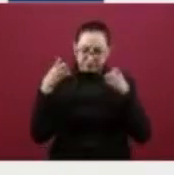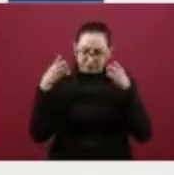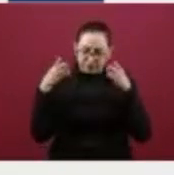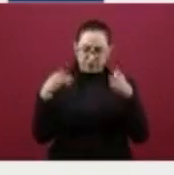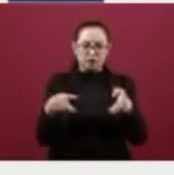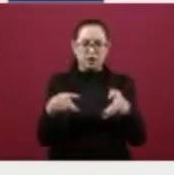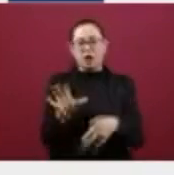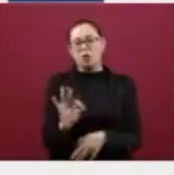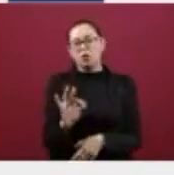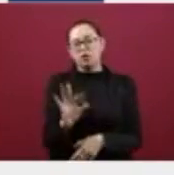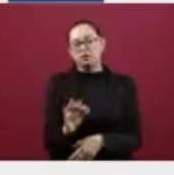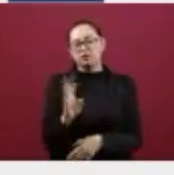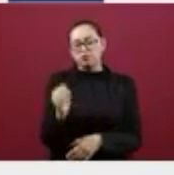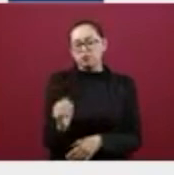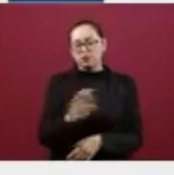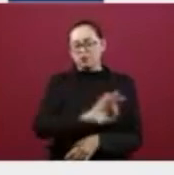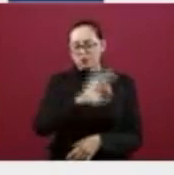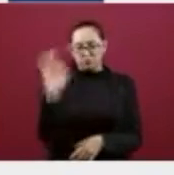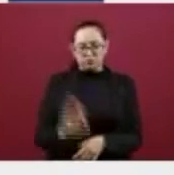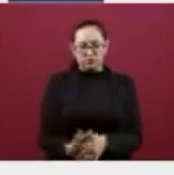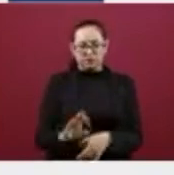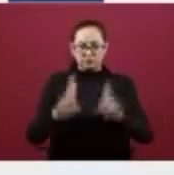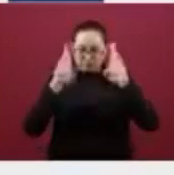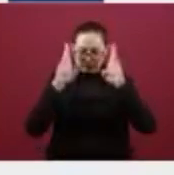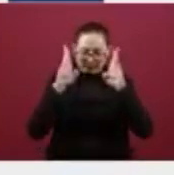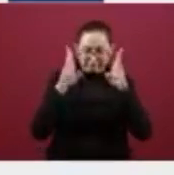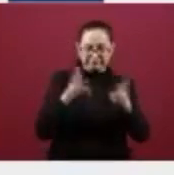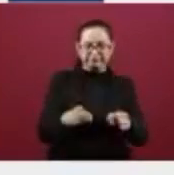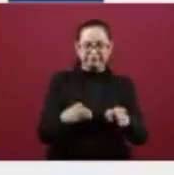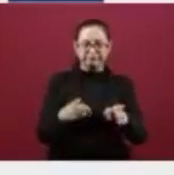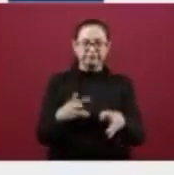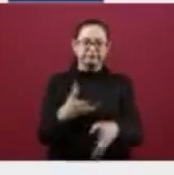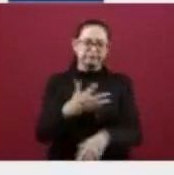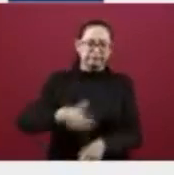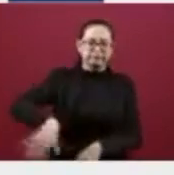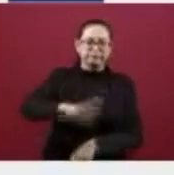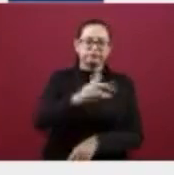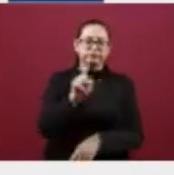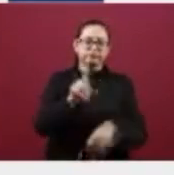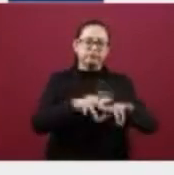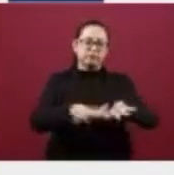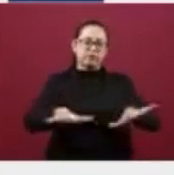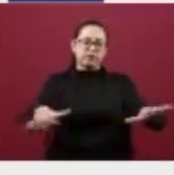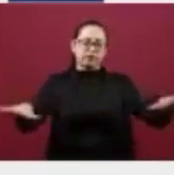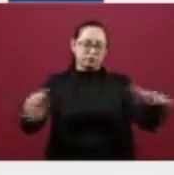el 49% del total se destinó a aguas profundas.